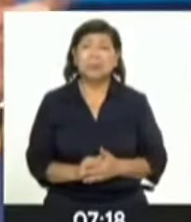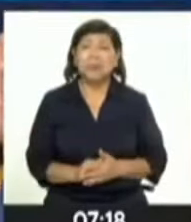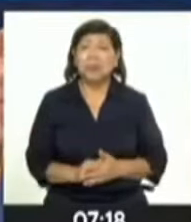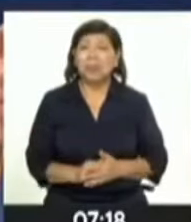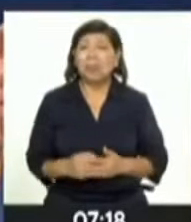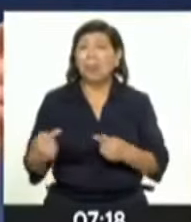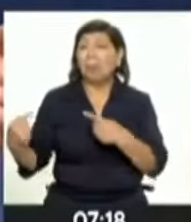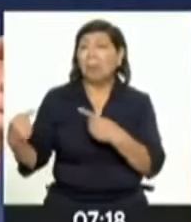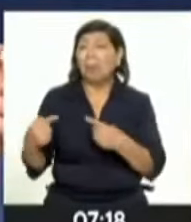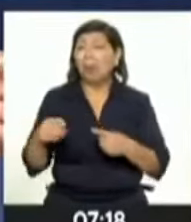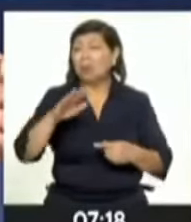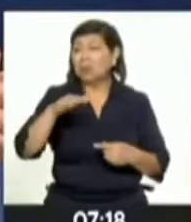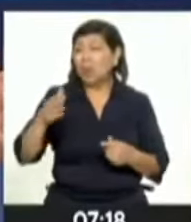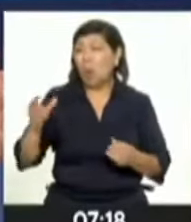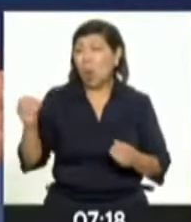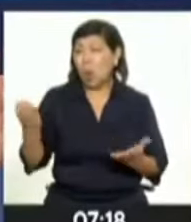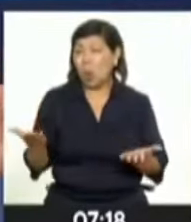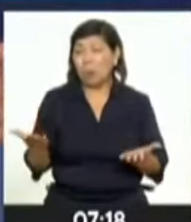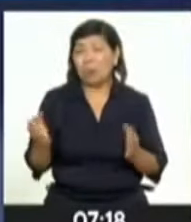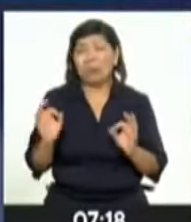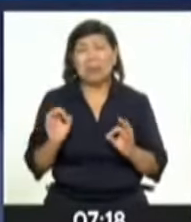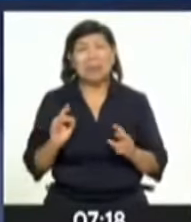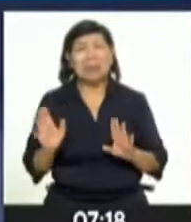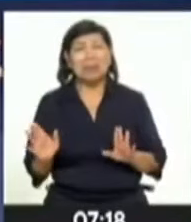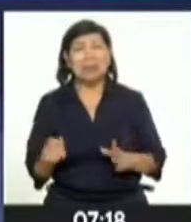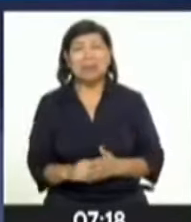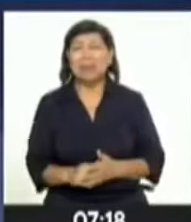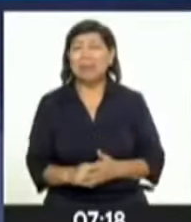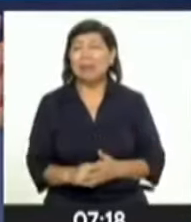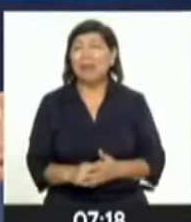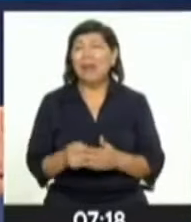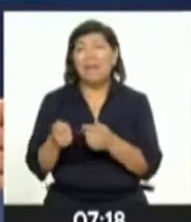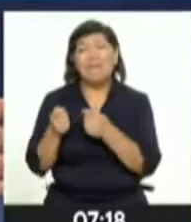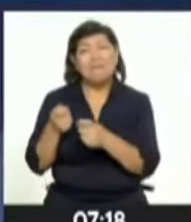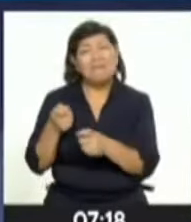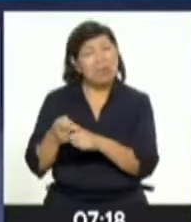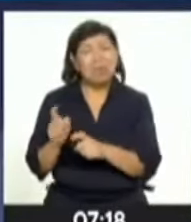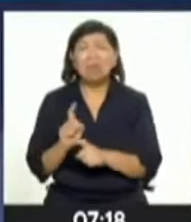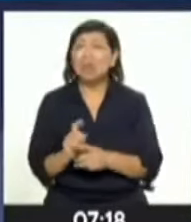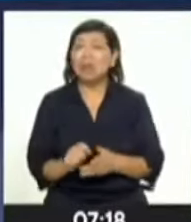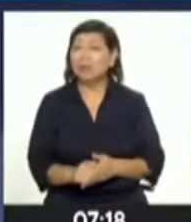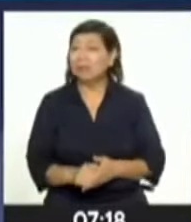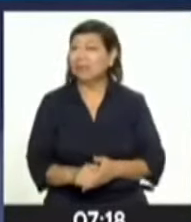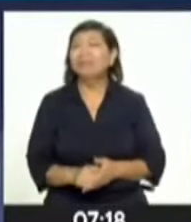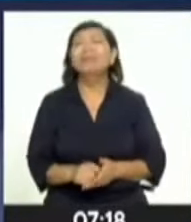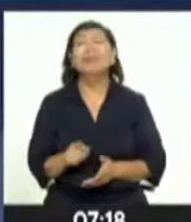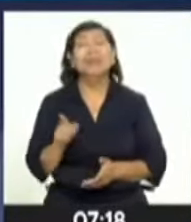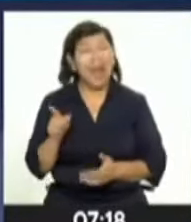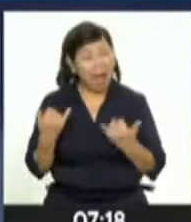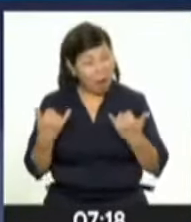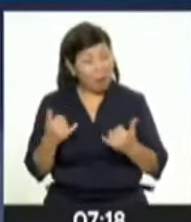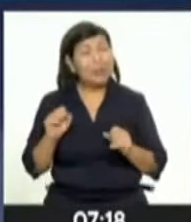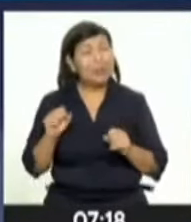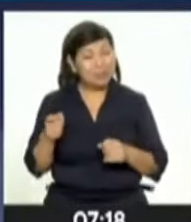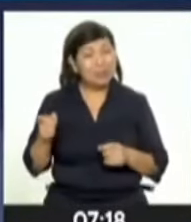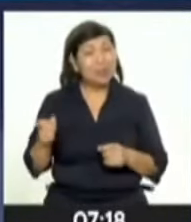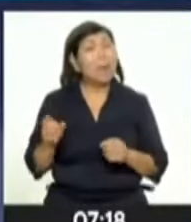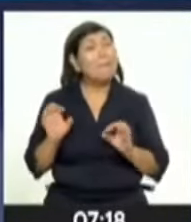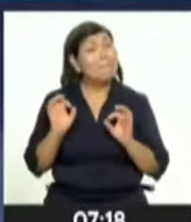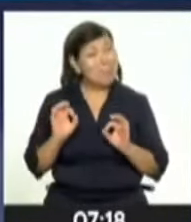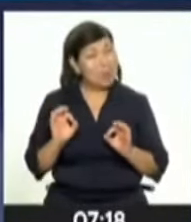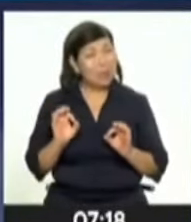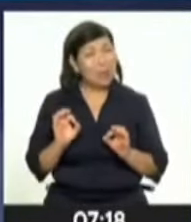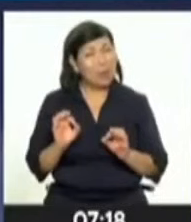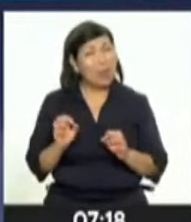haya un pleito entre chicos y que haya siempre a uno que lo fastidien, pues no es violencia, y la verdad es que sí lo es. Entonces estamos trabajando